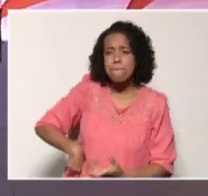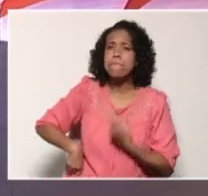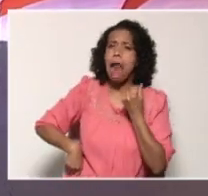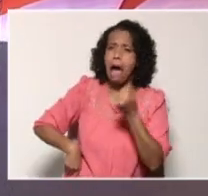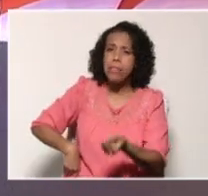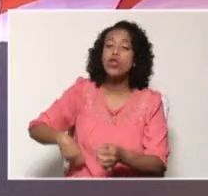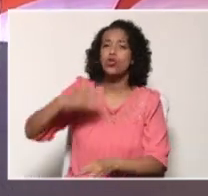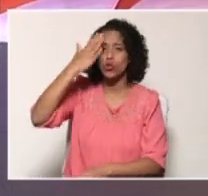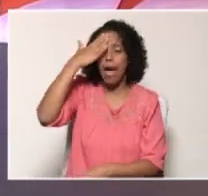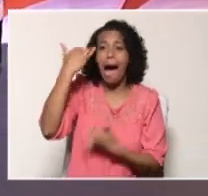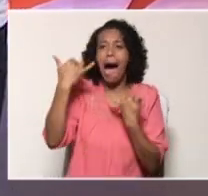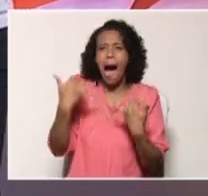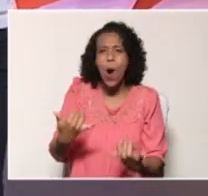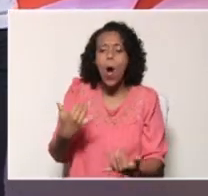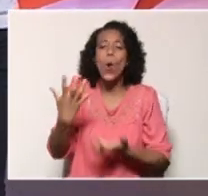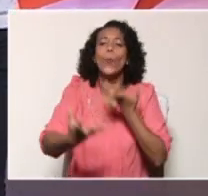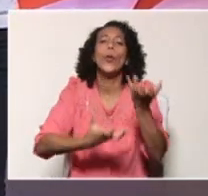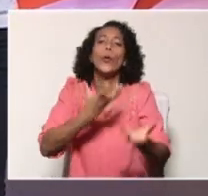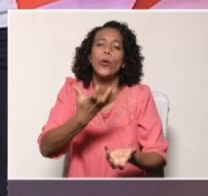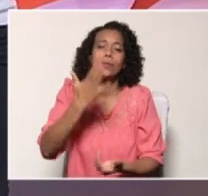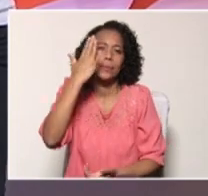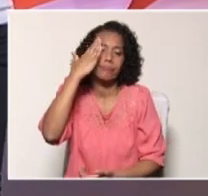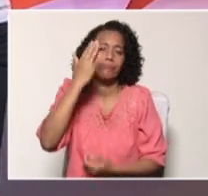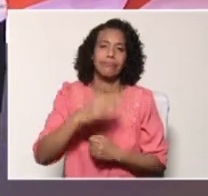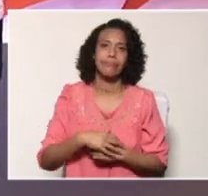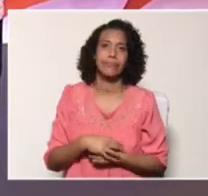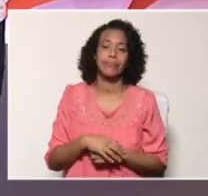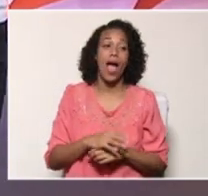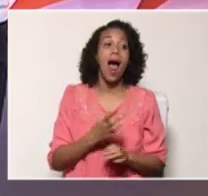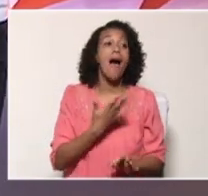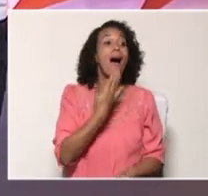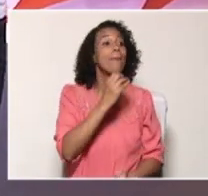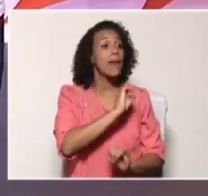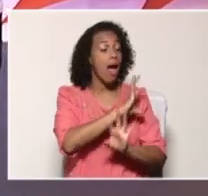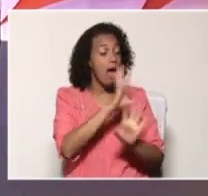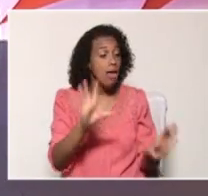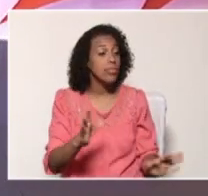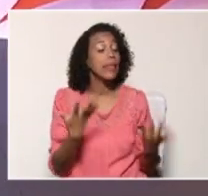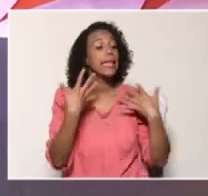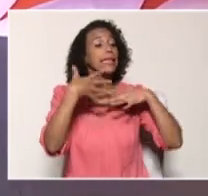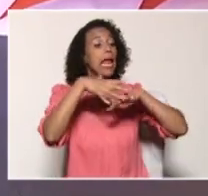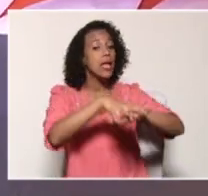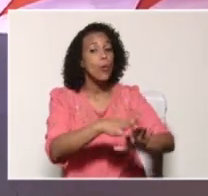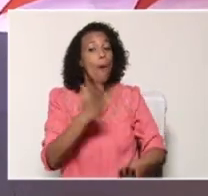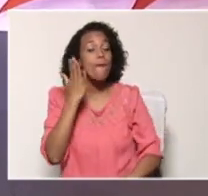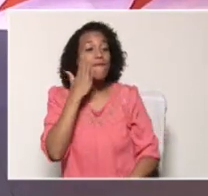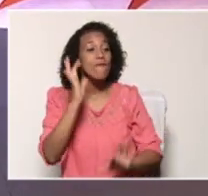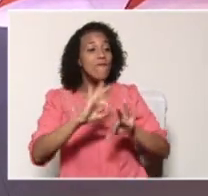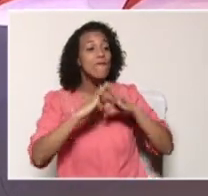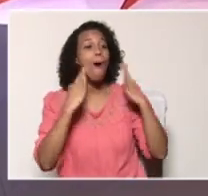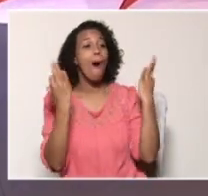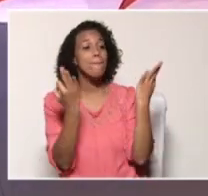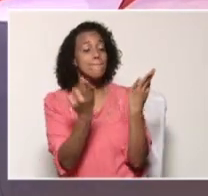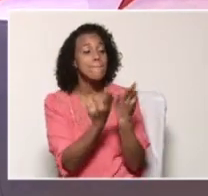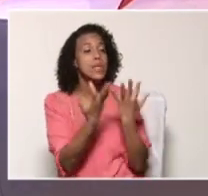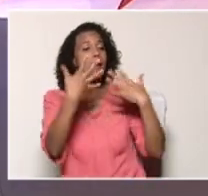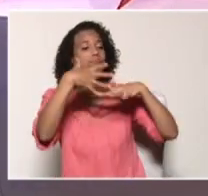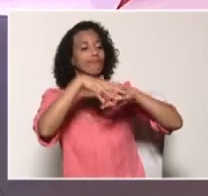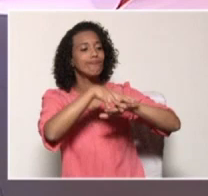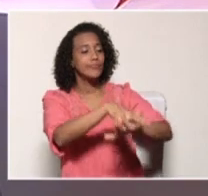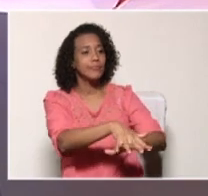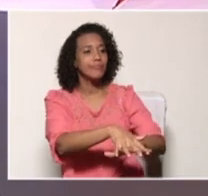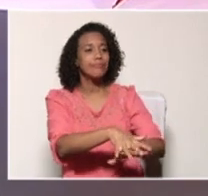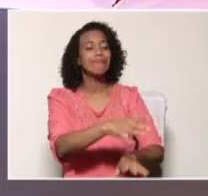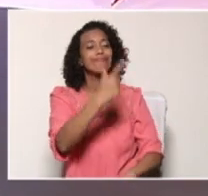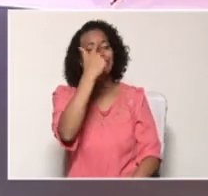proceso y ahora cómo lo voy a cocinar. Por supuesto que sí. Hablaste de algo muy importante, que es la integración. Sí. Trabajamos con la integración.